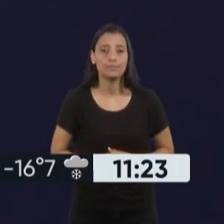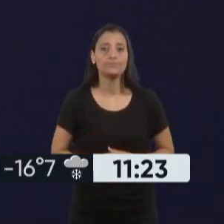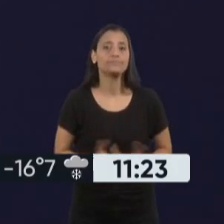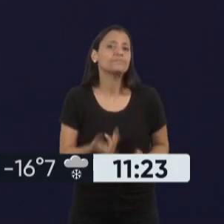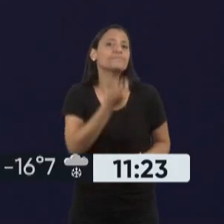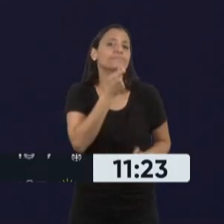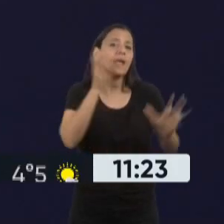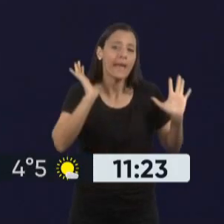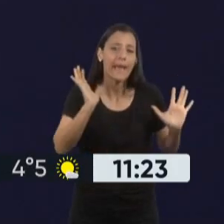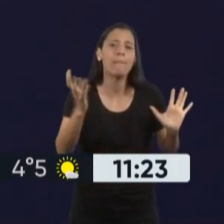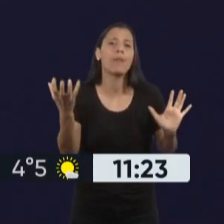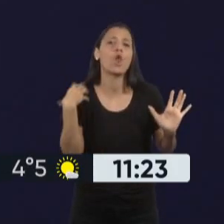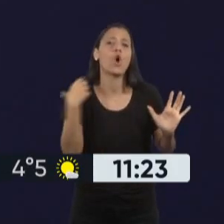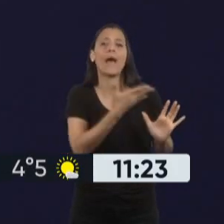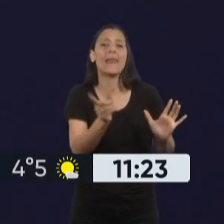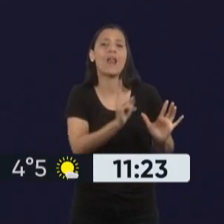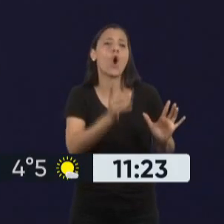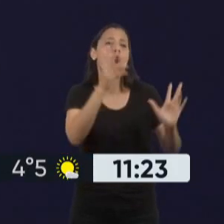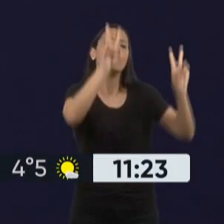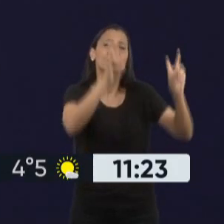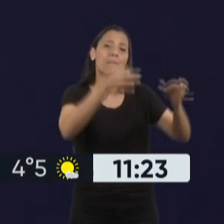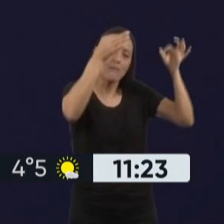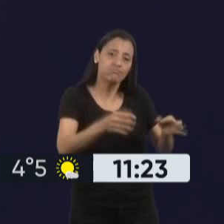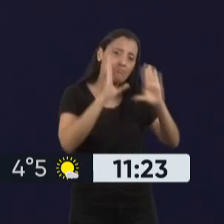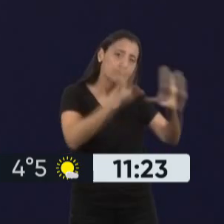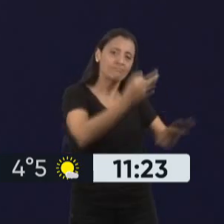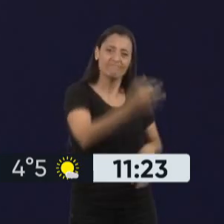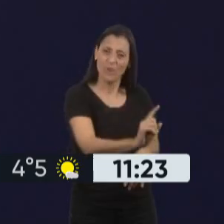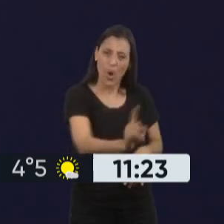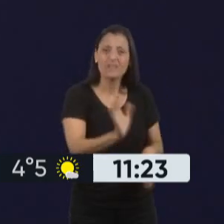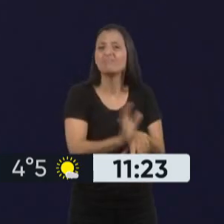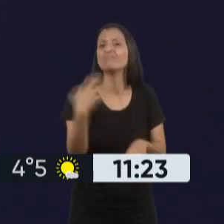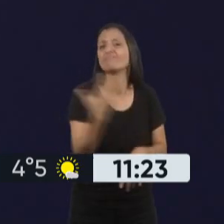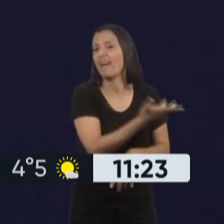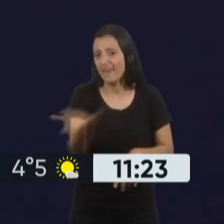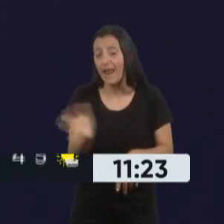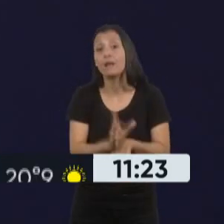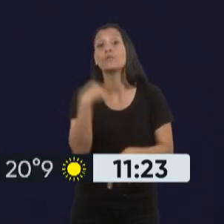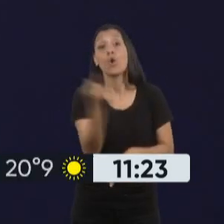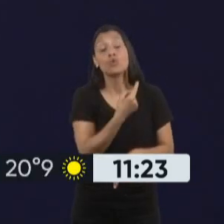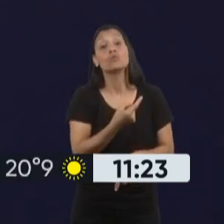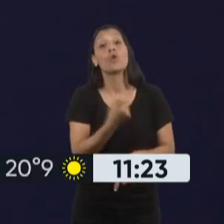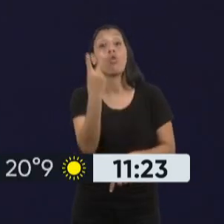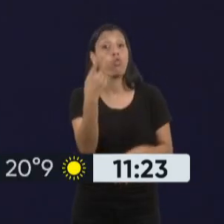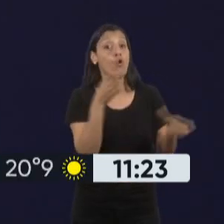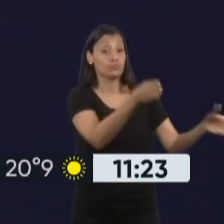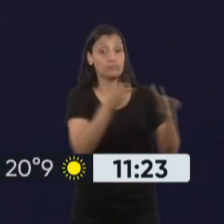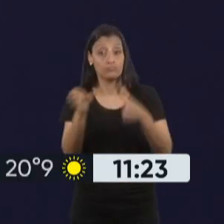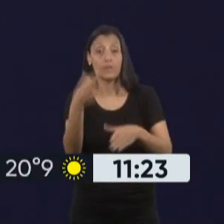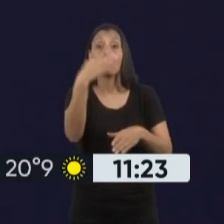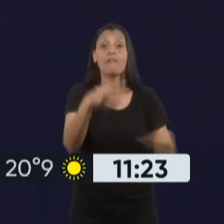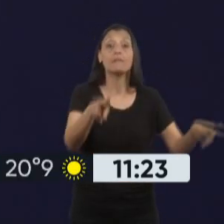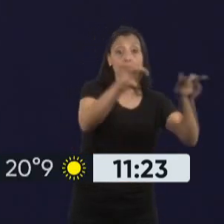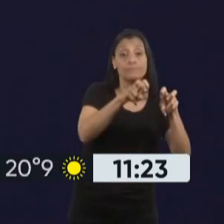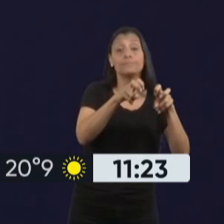como ejemplos genéricos, no por nada en particular, pero digo, nosotros apuntamos que existan las dos cosas, que exista equilibrio